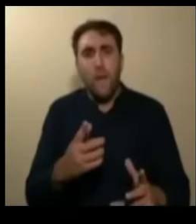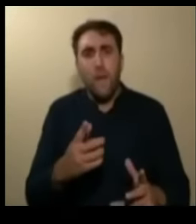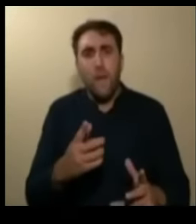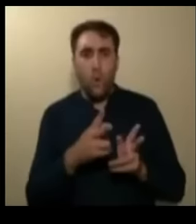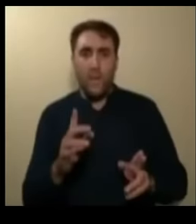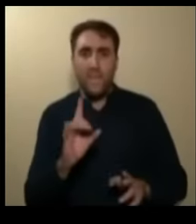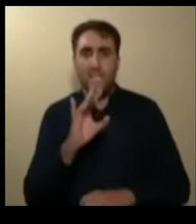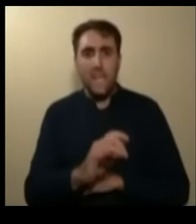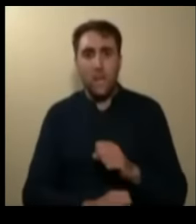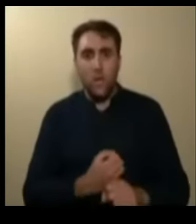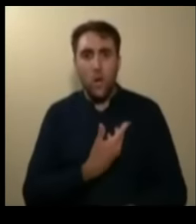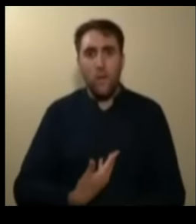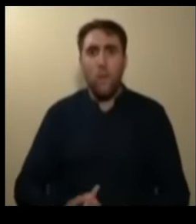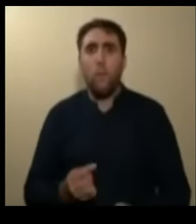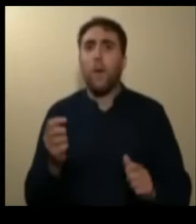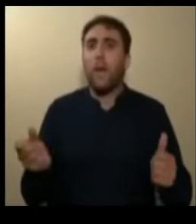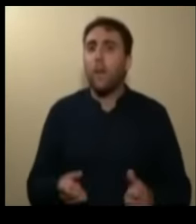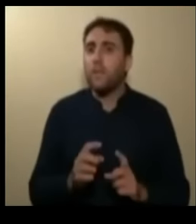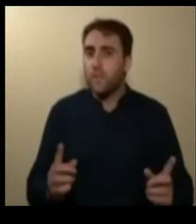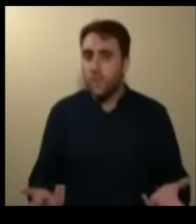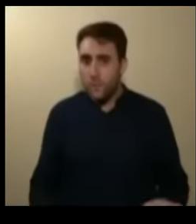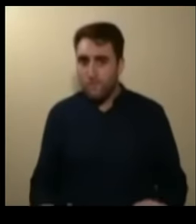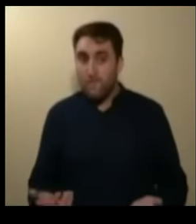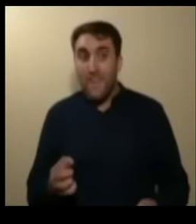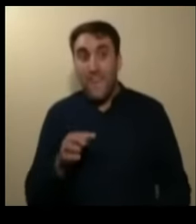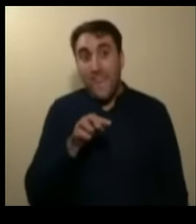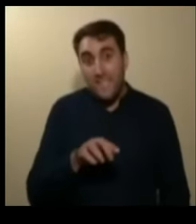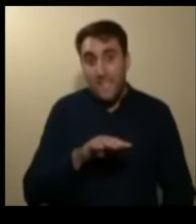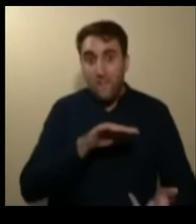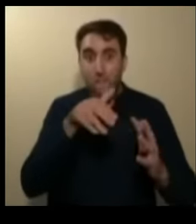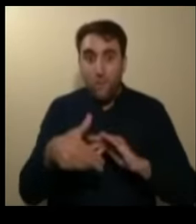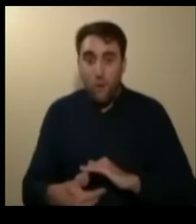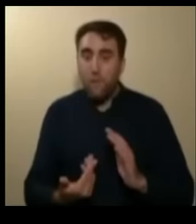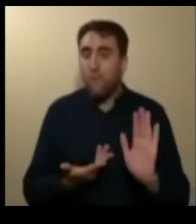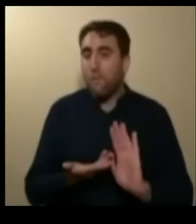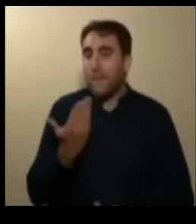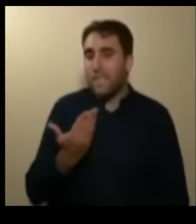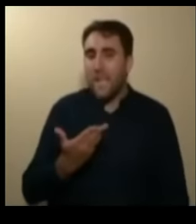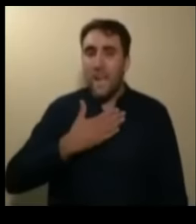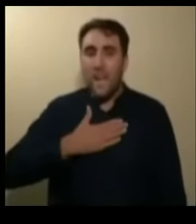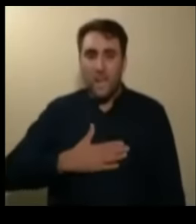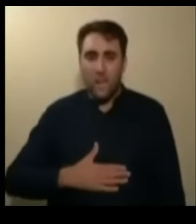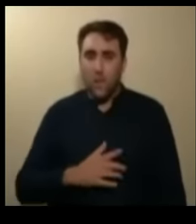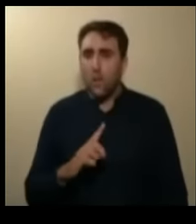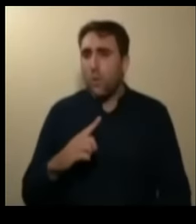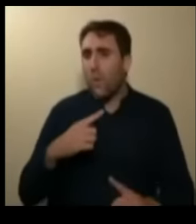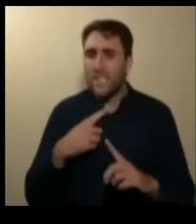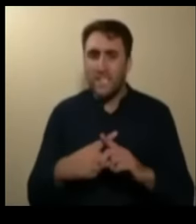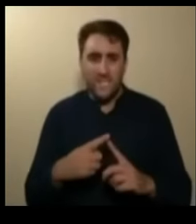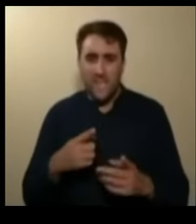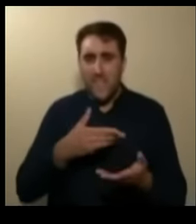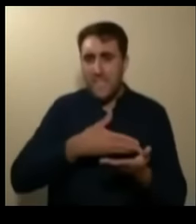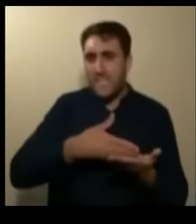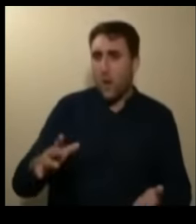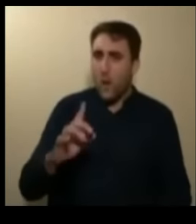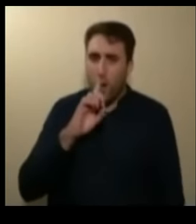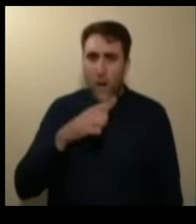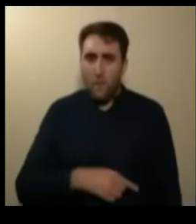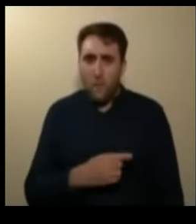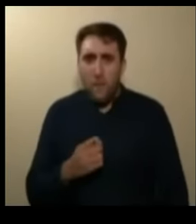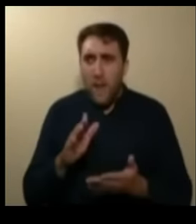2 años no la estamos haciendo. En ese sentido, la más absoluta tranquilidad, no existe el desalojo exprés para